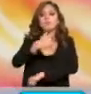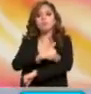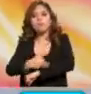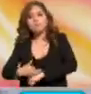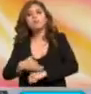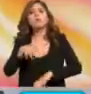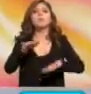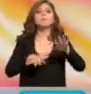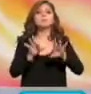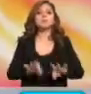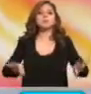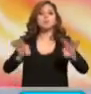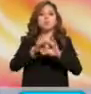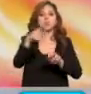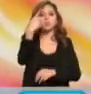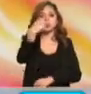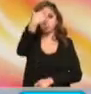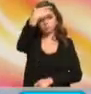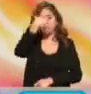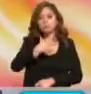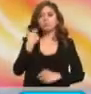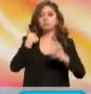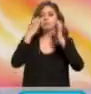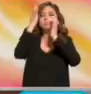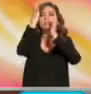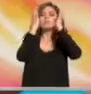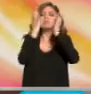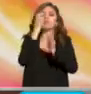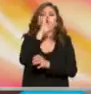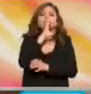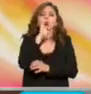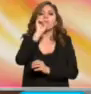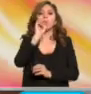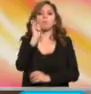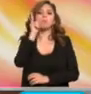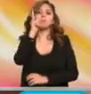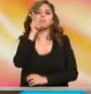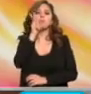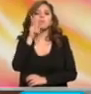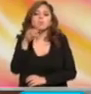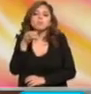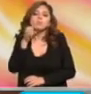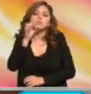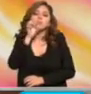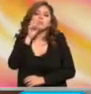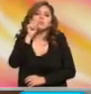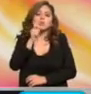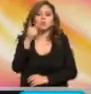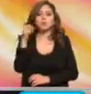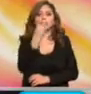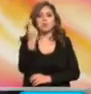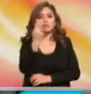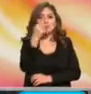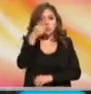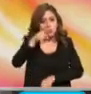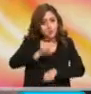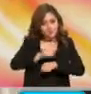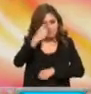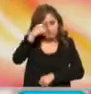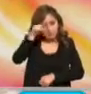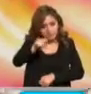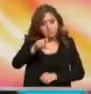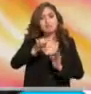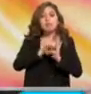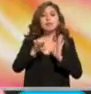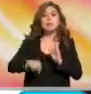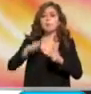bañito caliente, relajarte, tomarte una copita de vino. A lo mejor puedes tener este master date. O sea, es que, ¿verdad, Irene, masturbate. que podemos dedicar tiempo